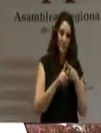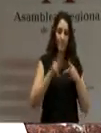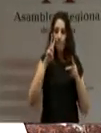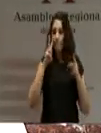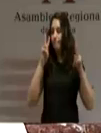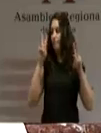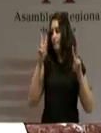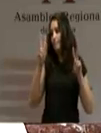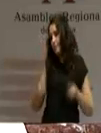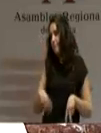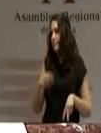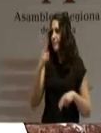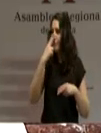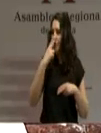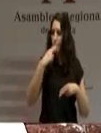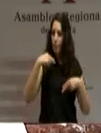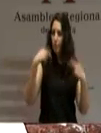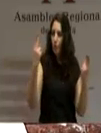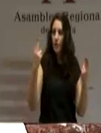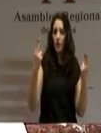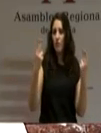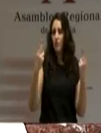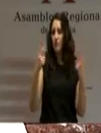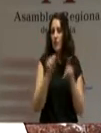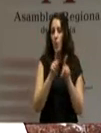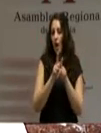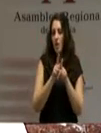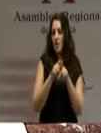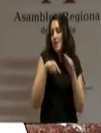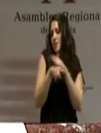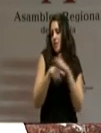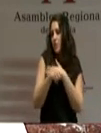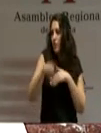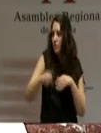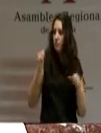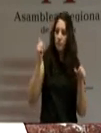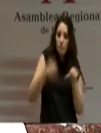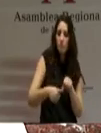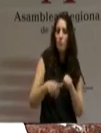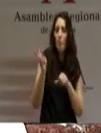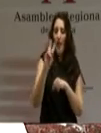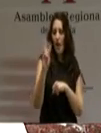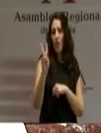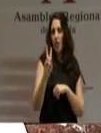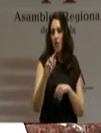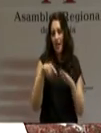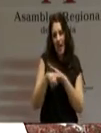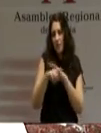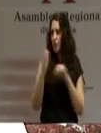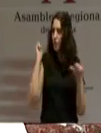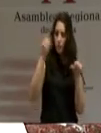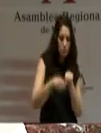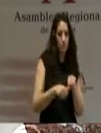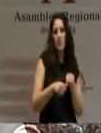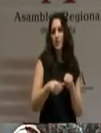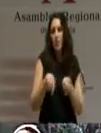reconocer públicamente la grandísima gestión que ha hecho por esta región Ramón Luis Valcárcel. Yo creo que es